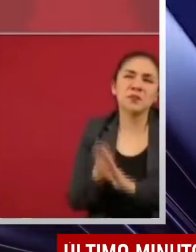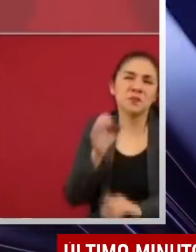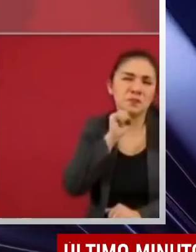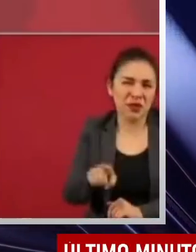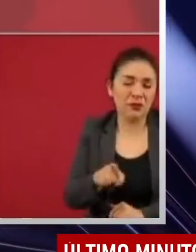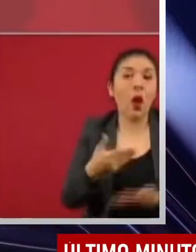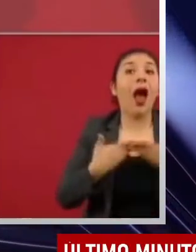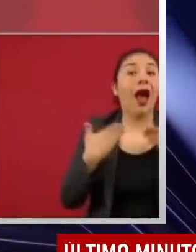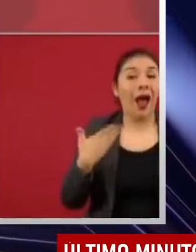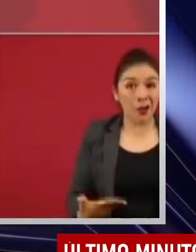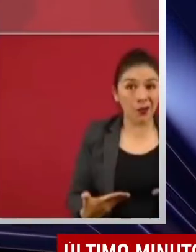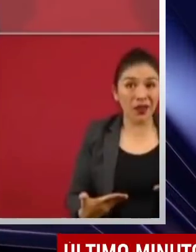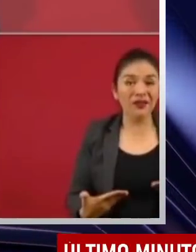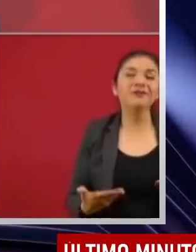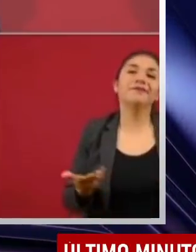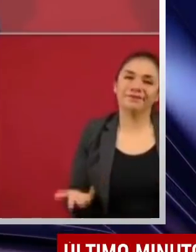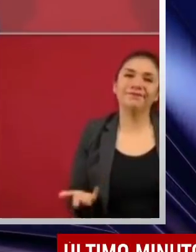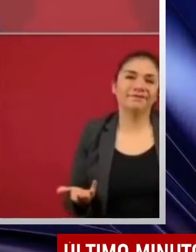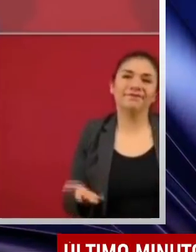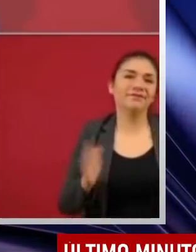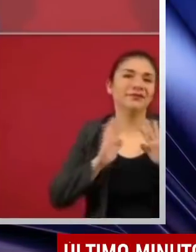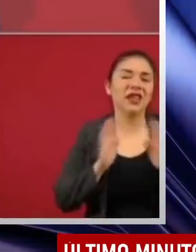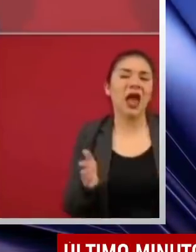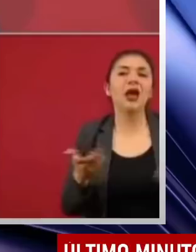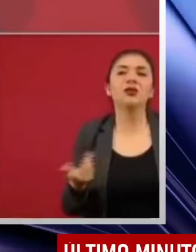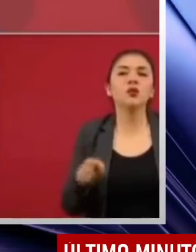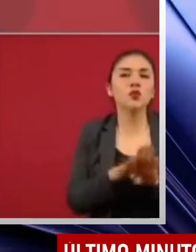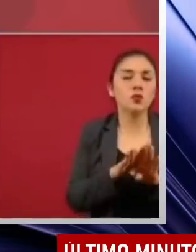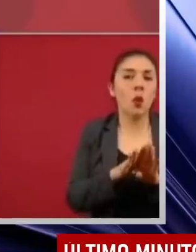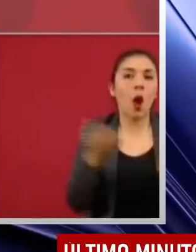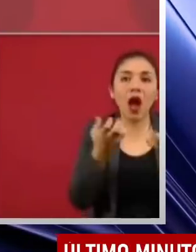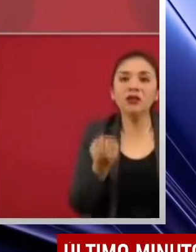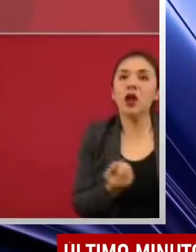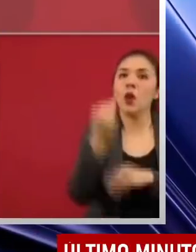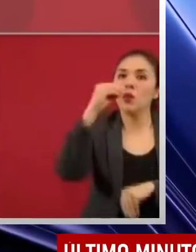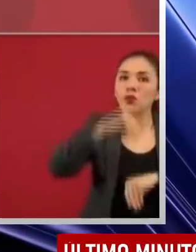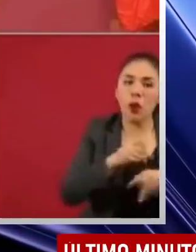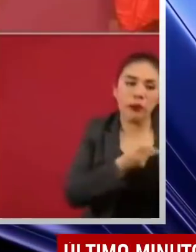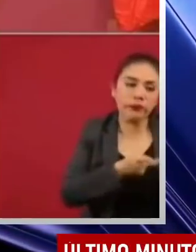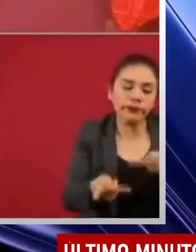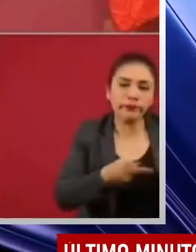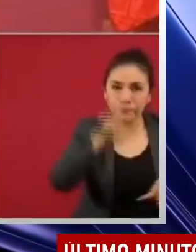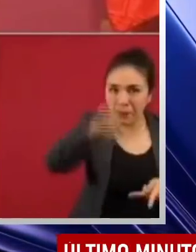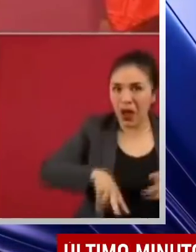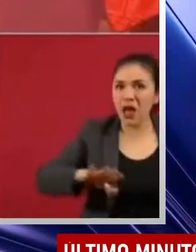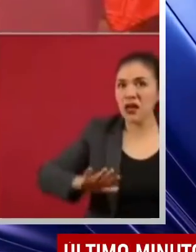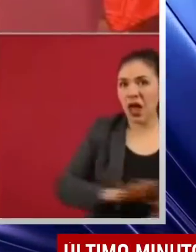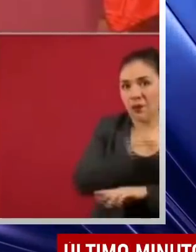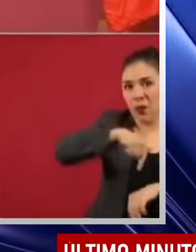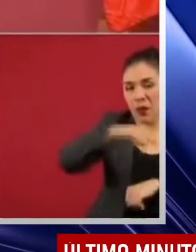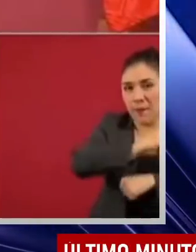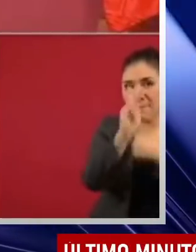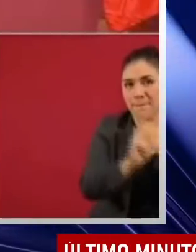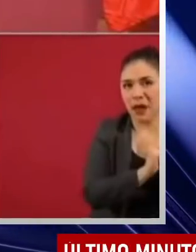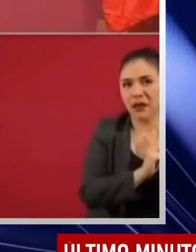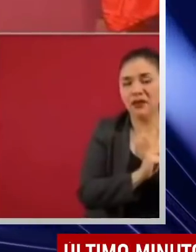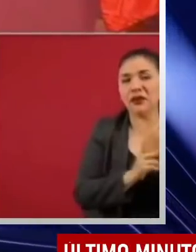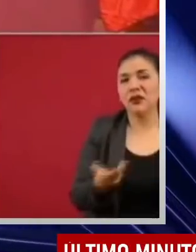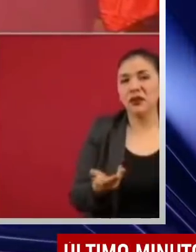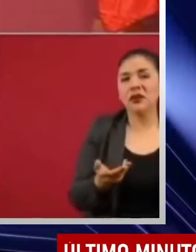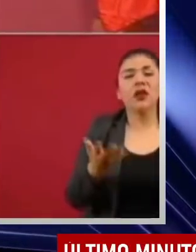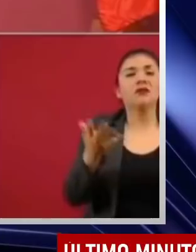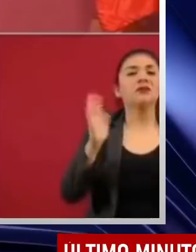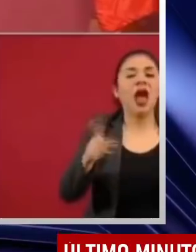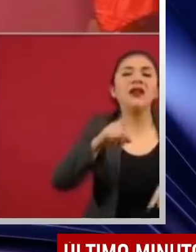ahora ya cómo se está llevando a cabo una transformación en el país pues se